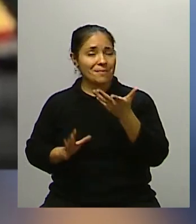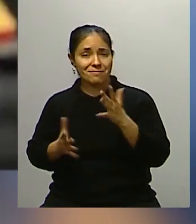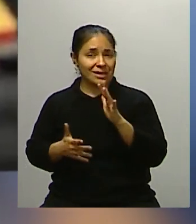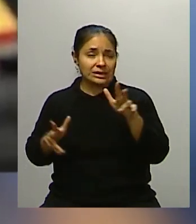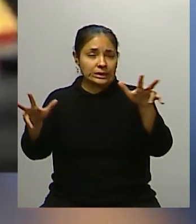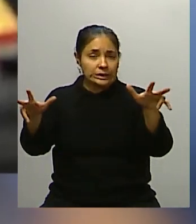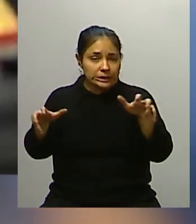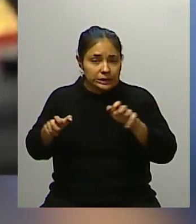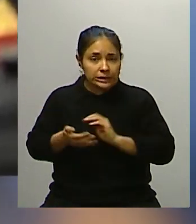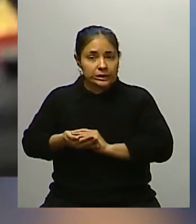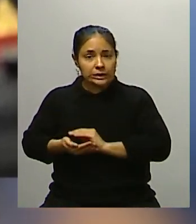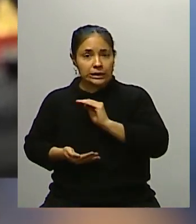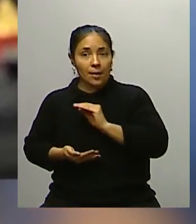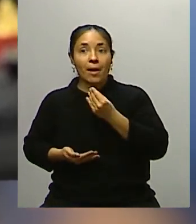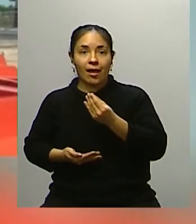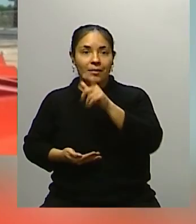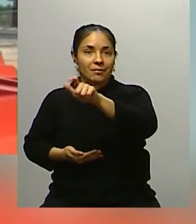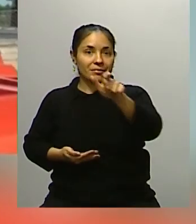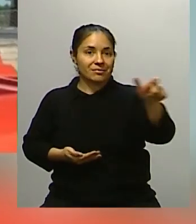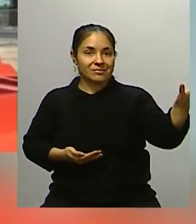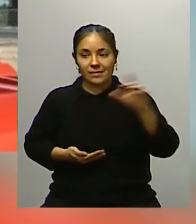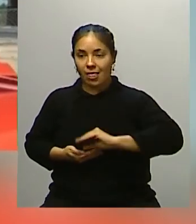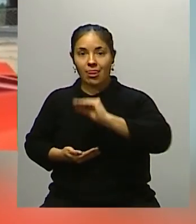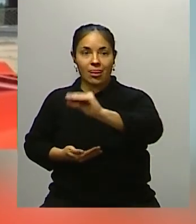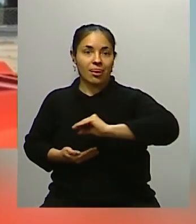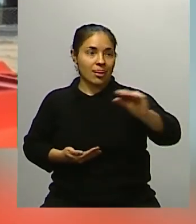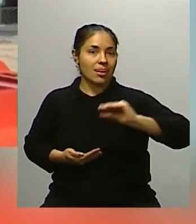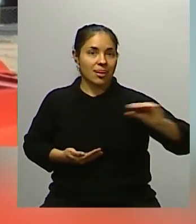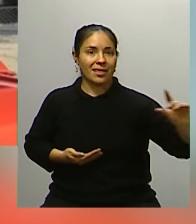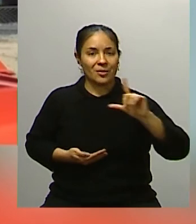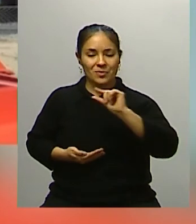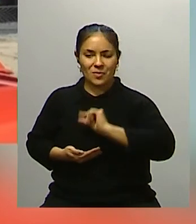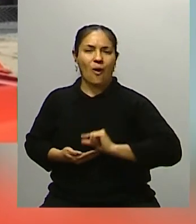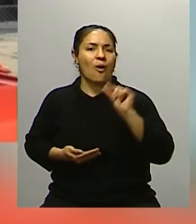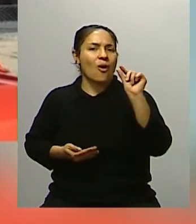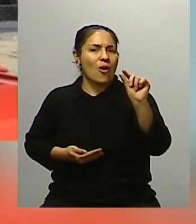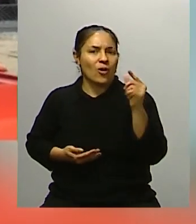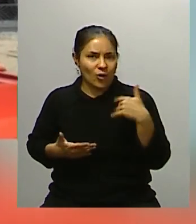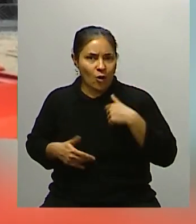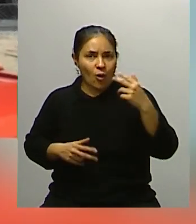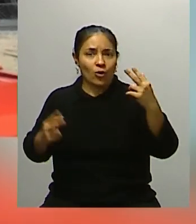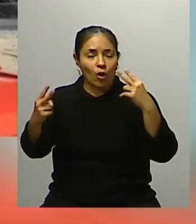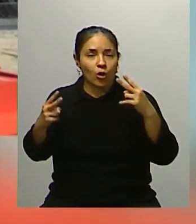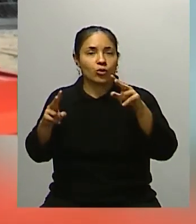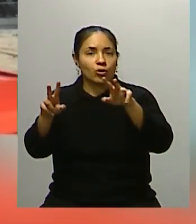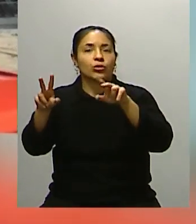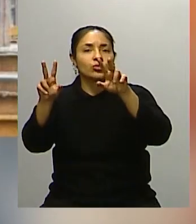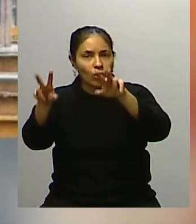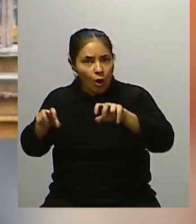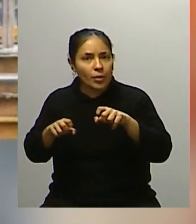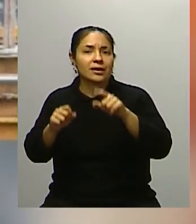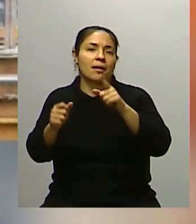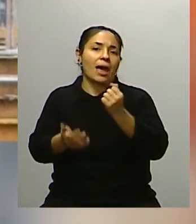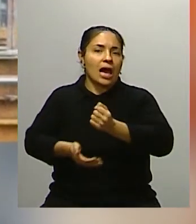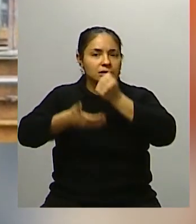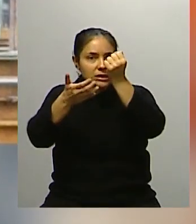de aportes previsionales para repartir entre los que hoy por hoy están cobrando todas las asignaciones y todas las